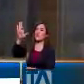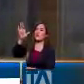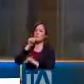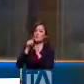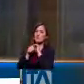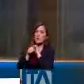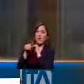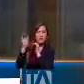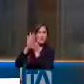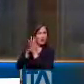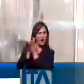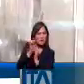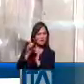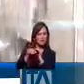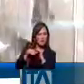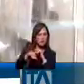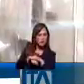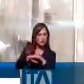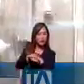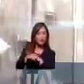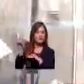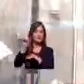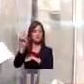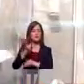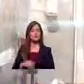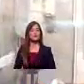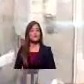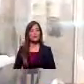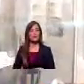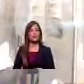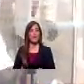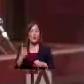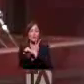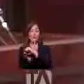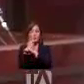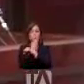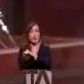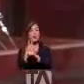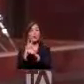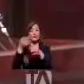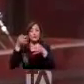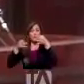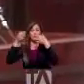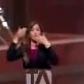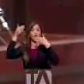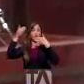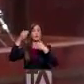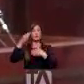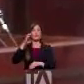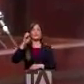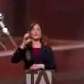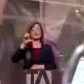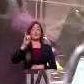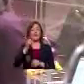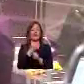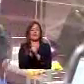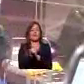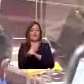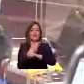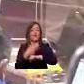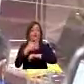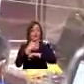nada bajo la alfombra. Tras las dos horas que tuvieron los interpelantes para exponer el juicio político, Pablo Celi se defendió durante